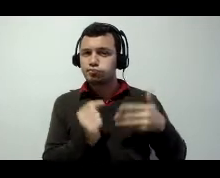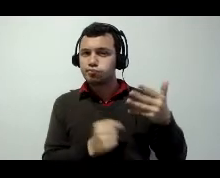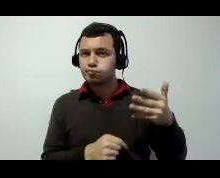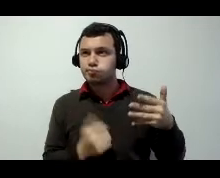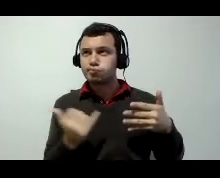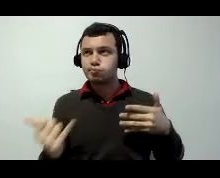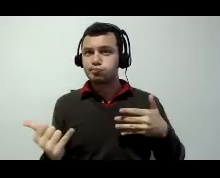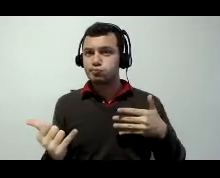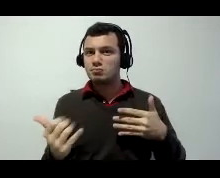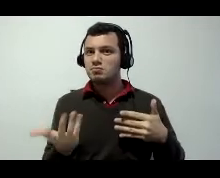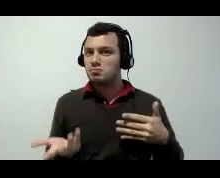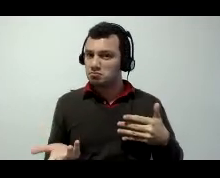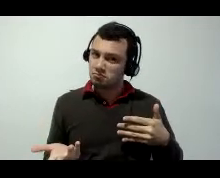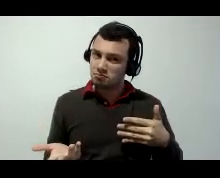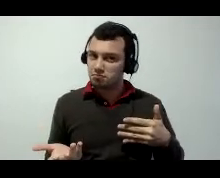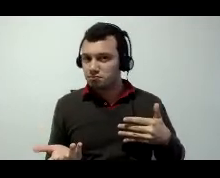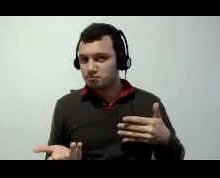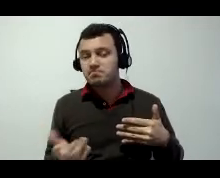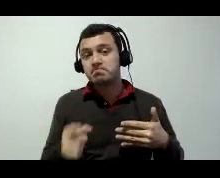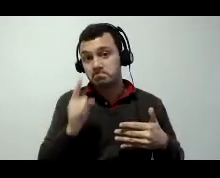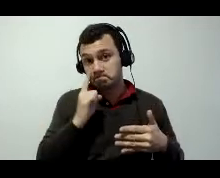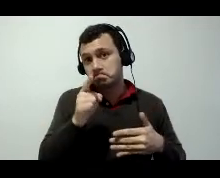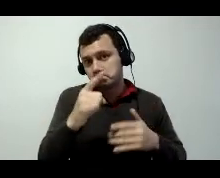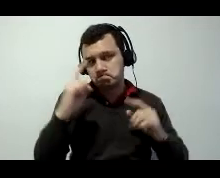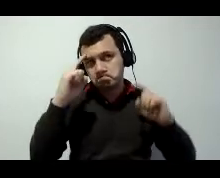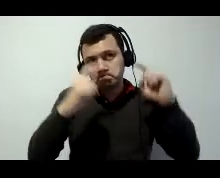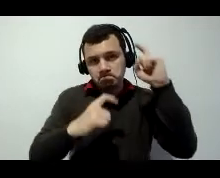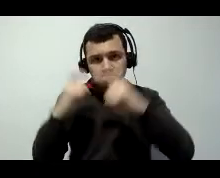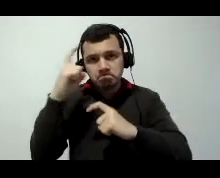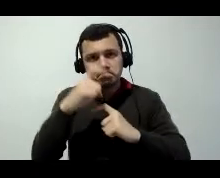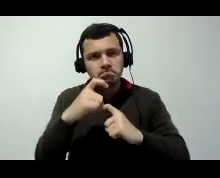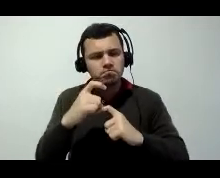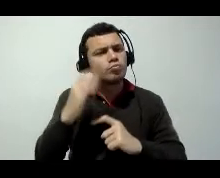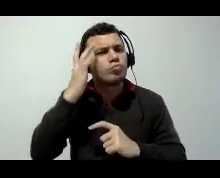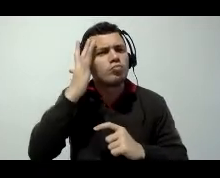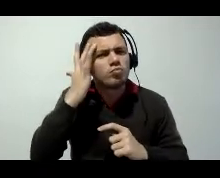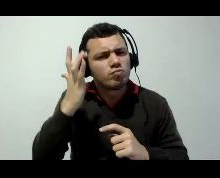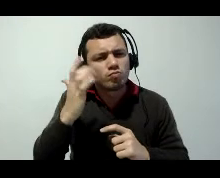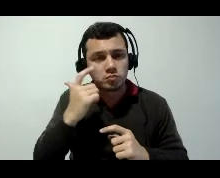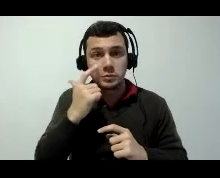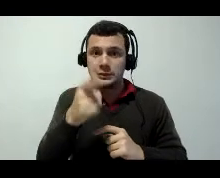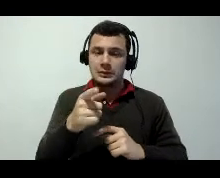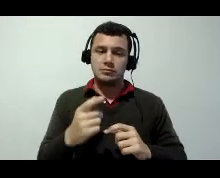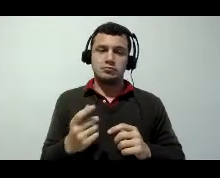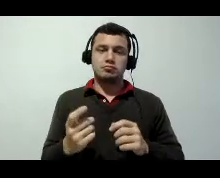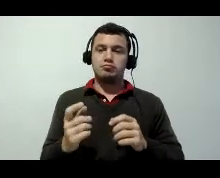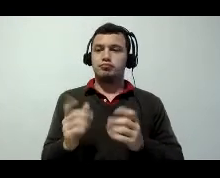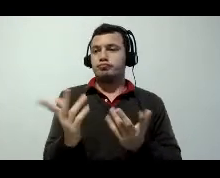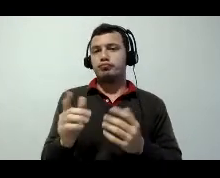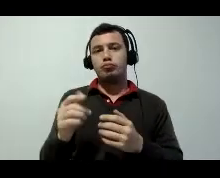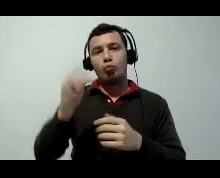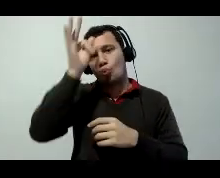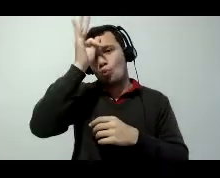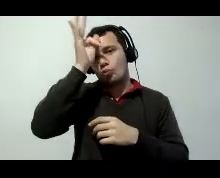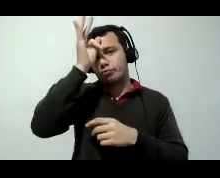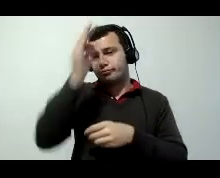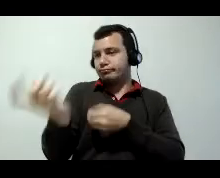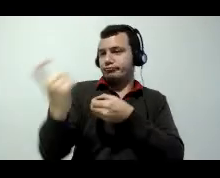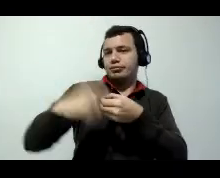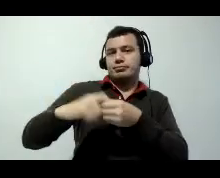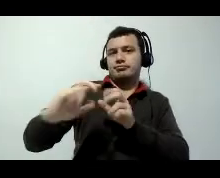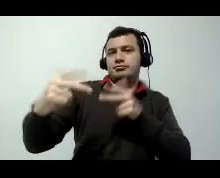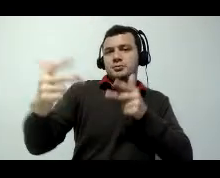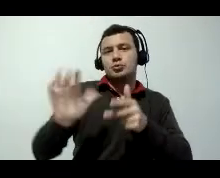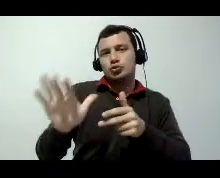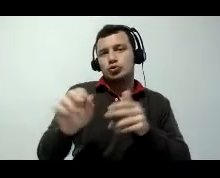instituciones. ¿Por qué hacemos esta aclaración? Porque no es lo mismo que se conecte con nosotros un hospital de tercero, de